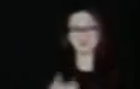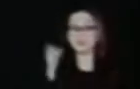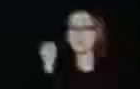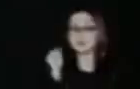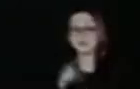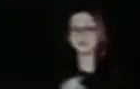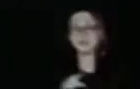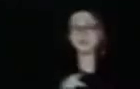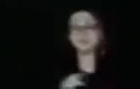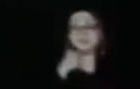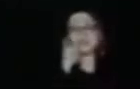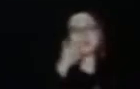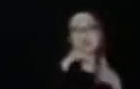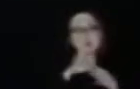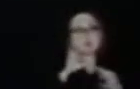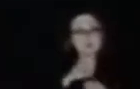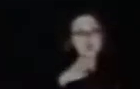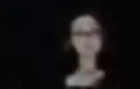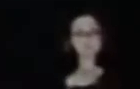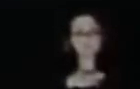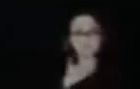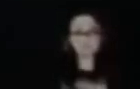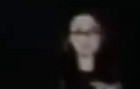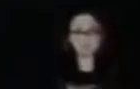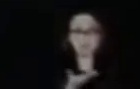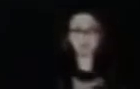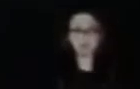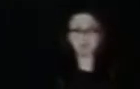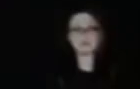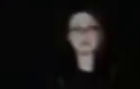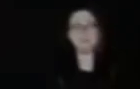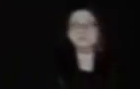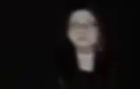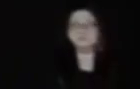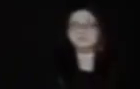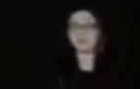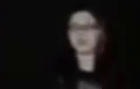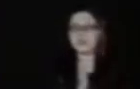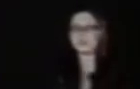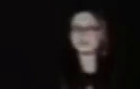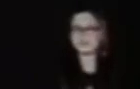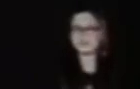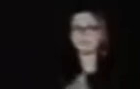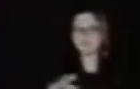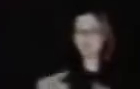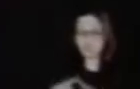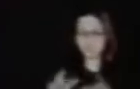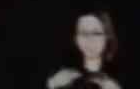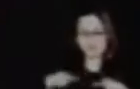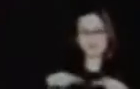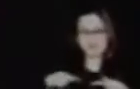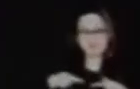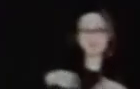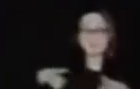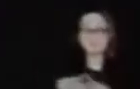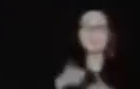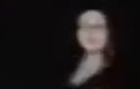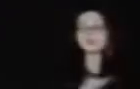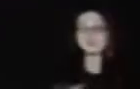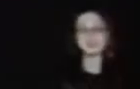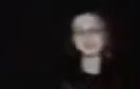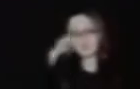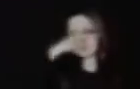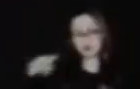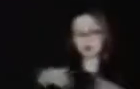aclaro que si se acepta mi propuesta de mantener al margen de este asunto al Poder Ejecutivo, tal